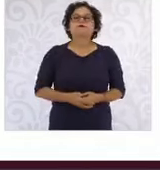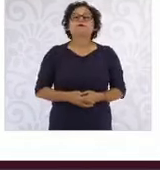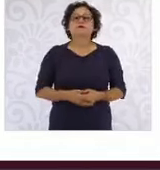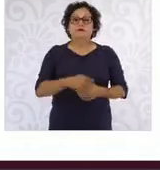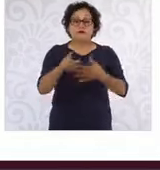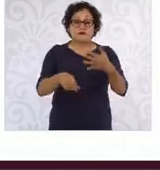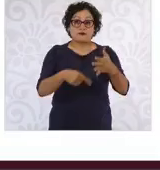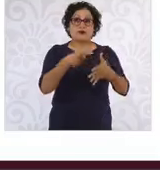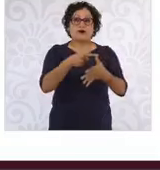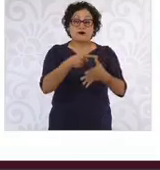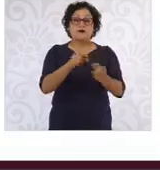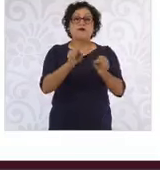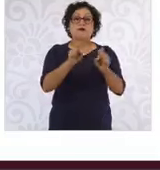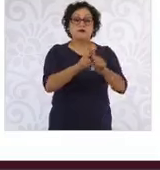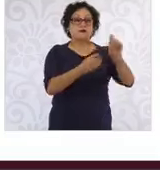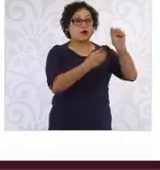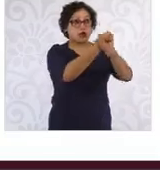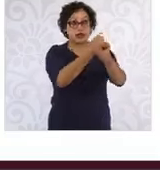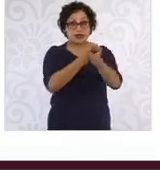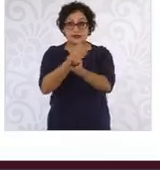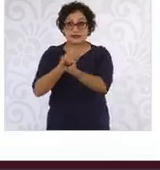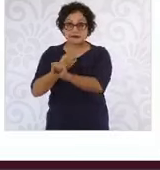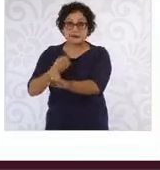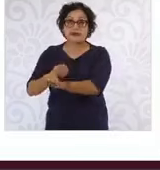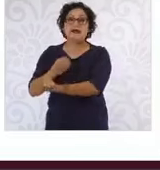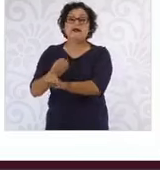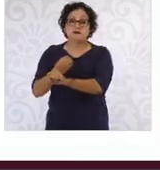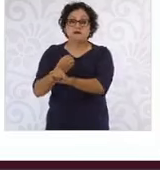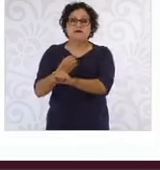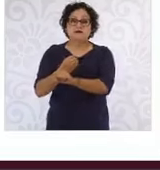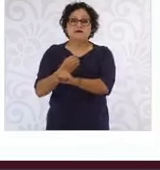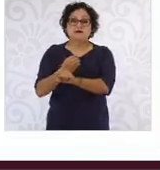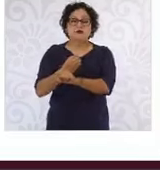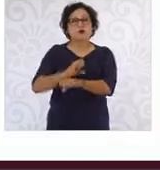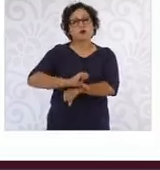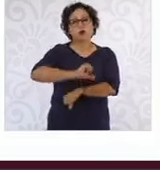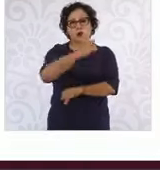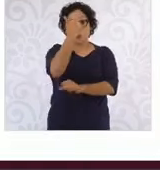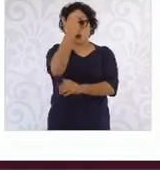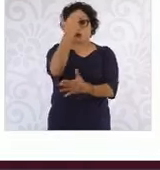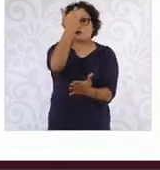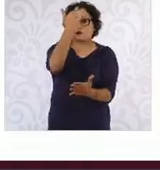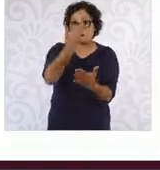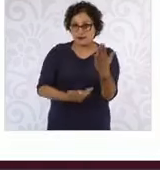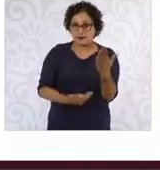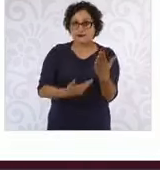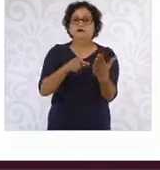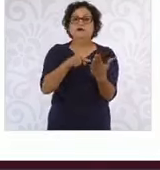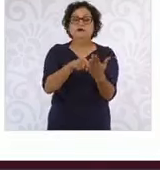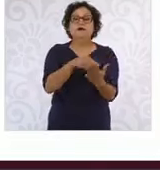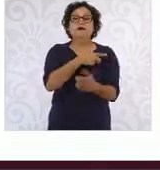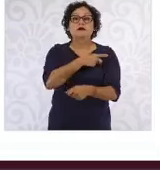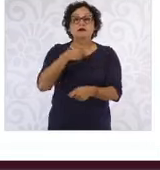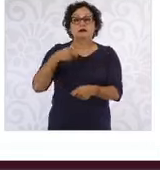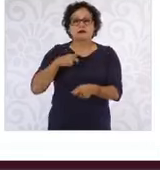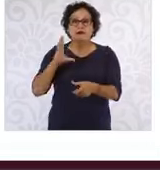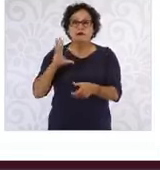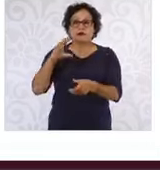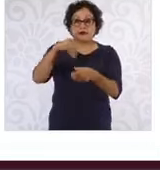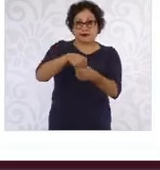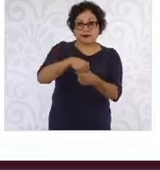obligatoriedad de las entidades federativas especializadas en delitos, que se establezcan